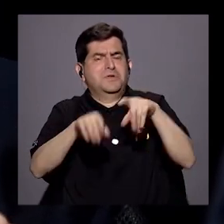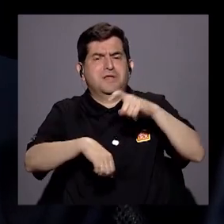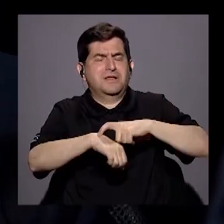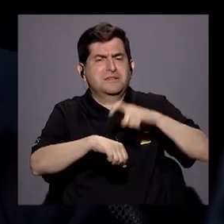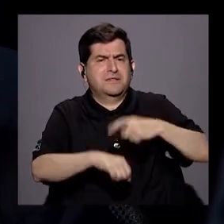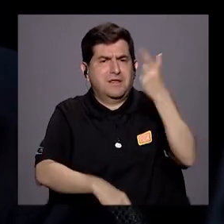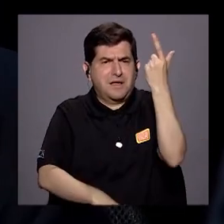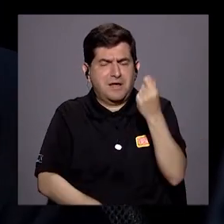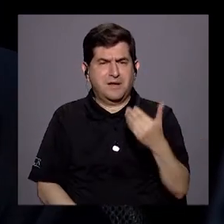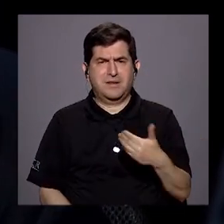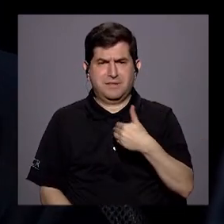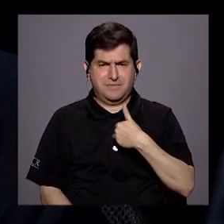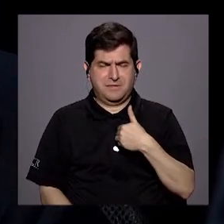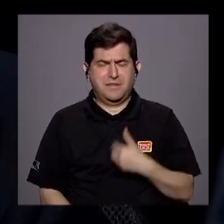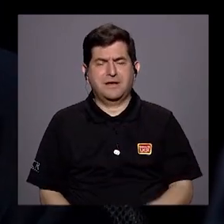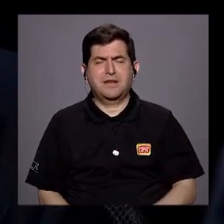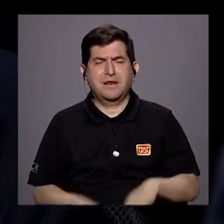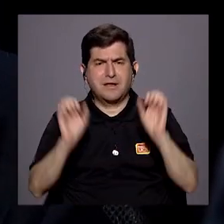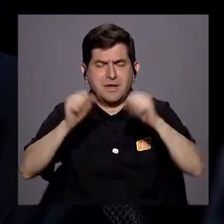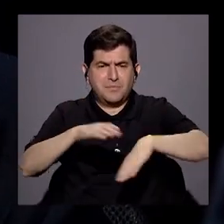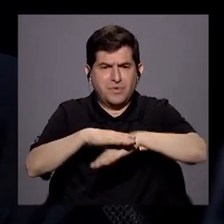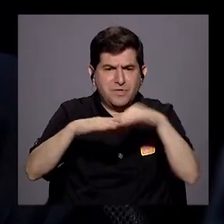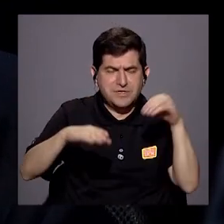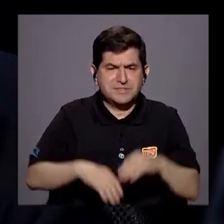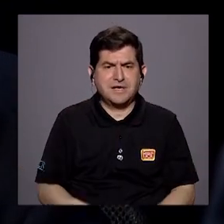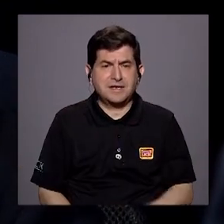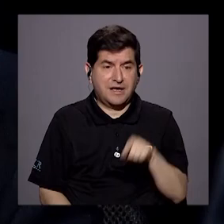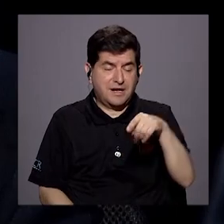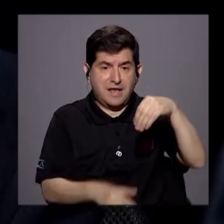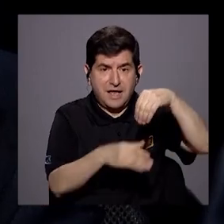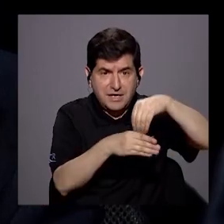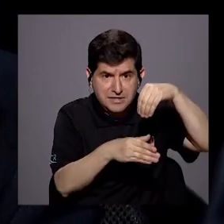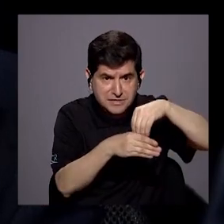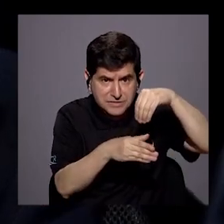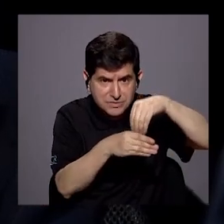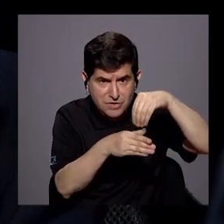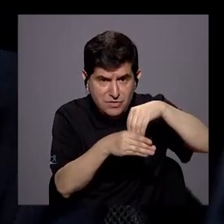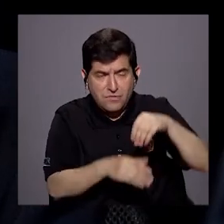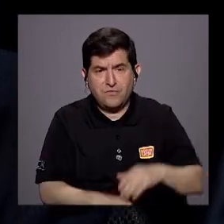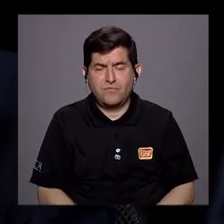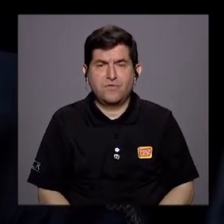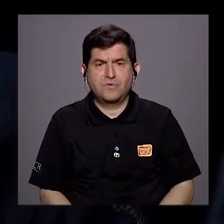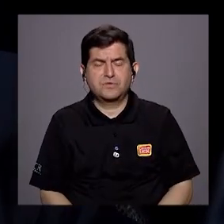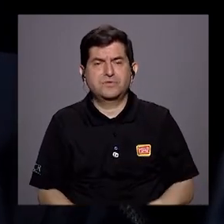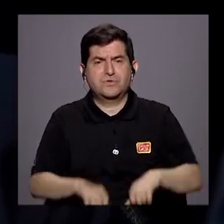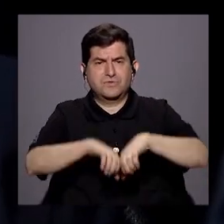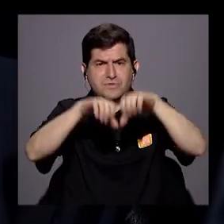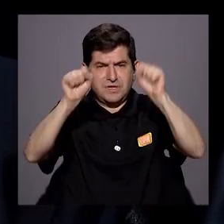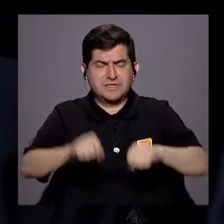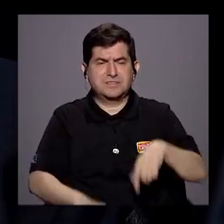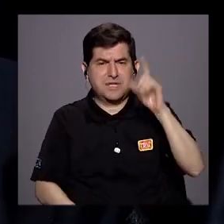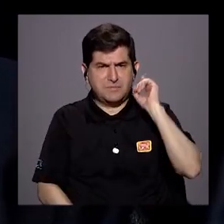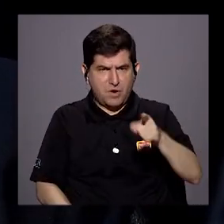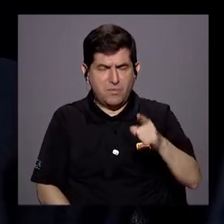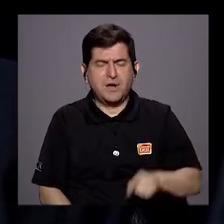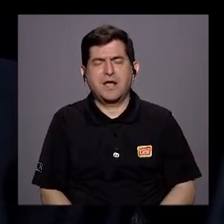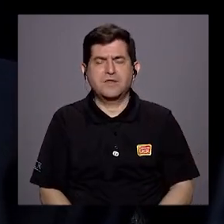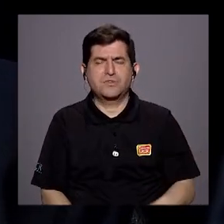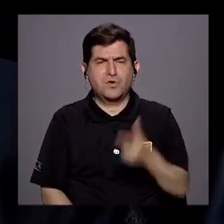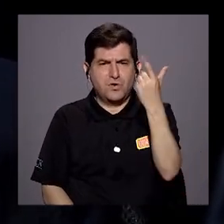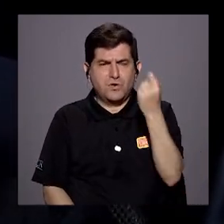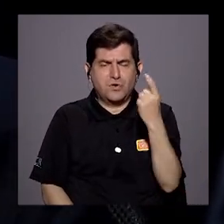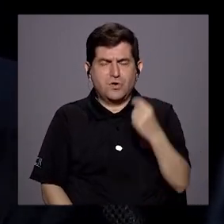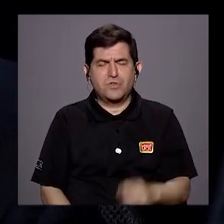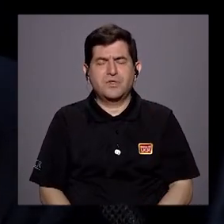pensionarse que les permitan retirar de la del régimen obligatorio vídeo peso de las